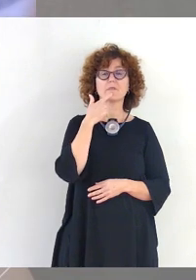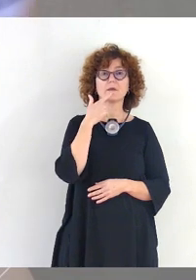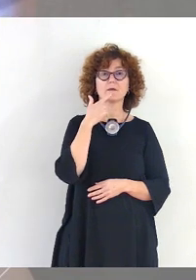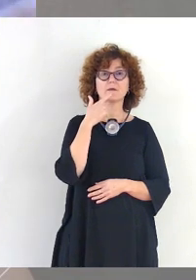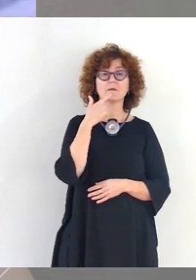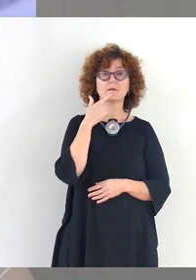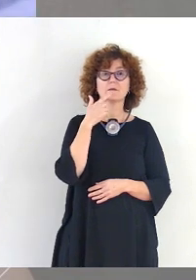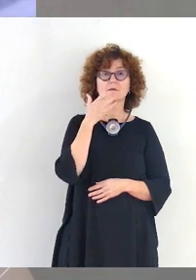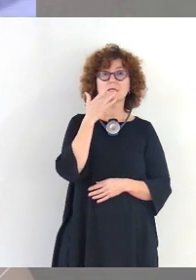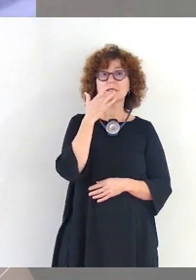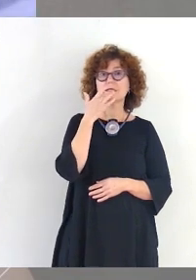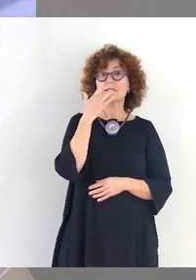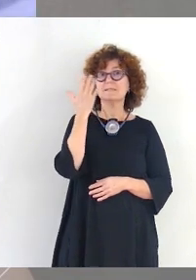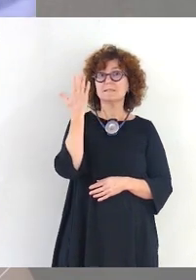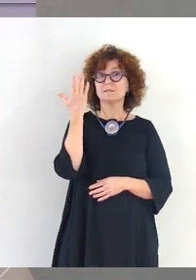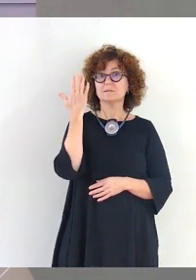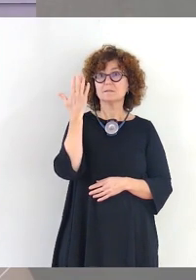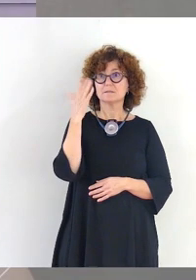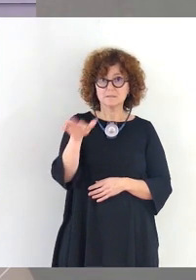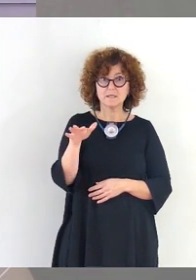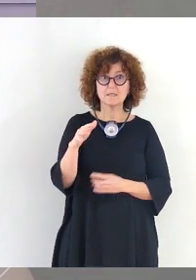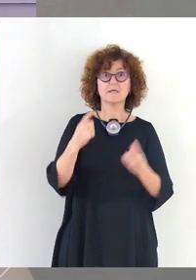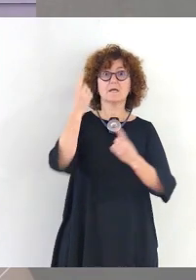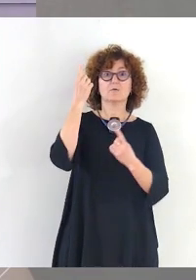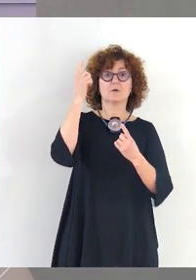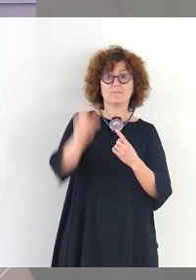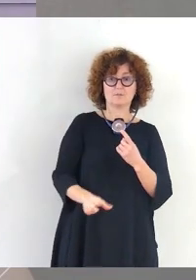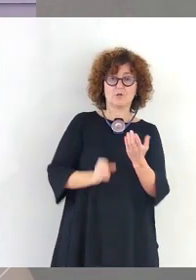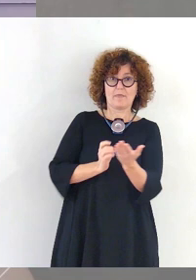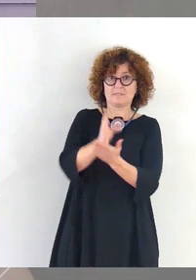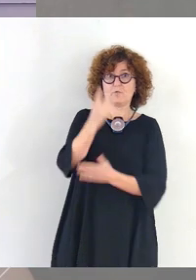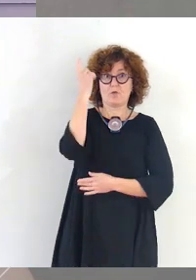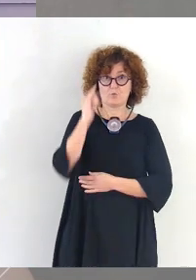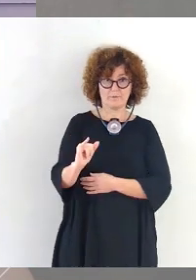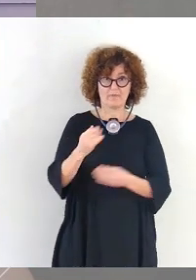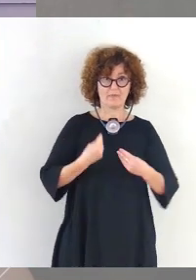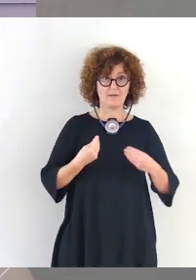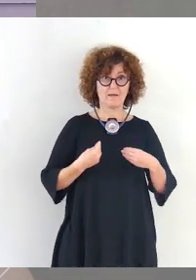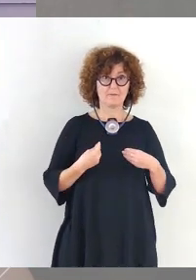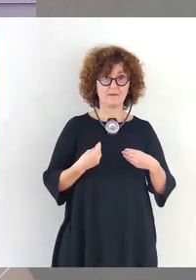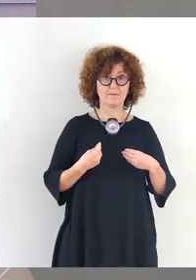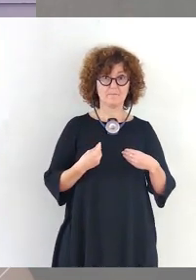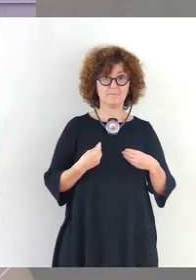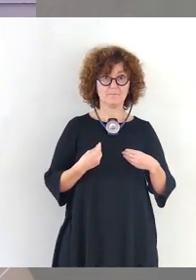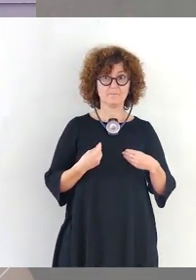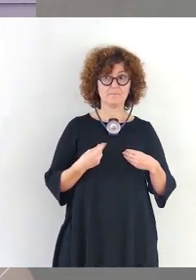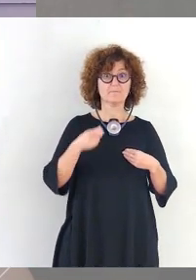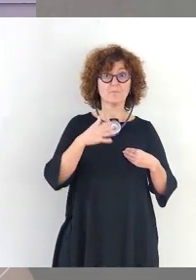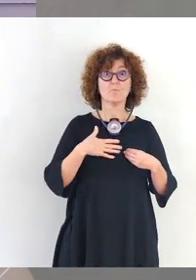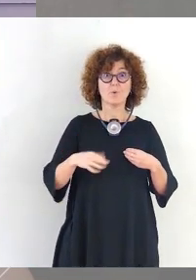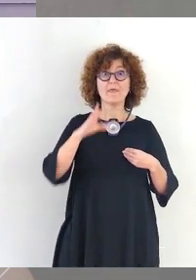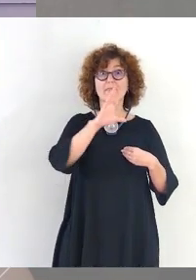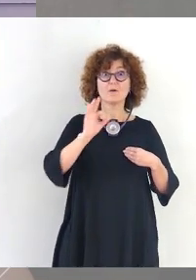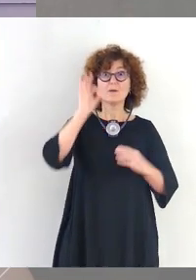si se han desahuciado a alguien una vez en la vida te tiene un 50% de posibilidades de que te ocurra el